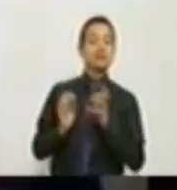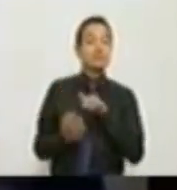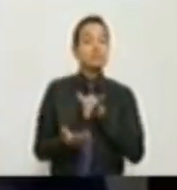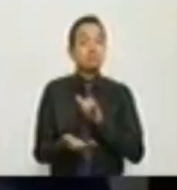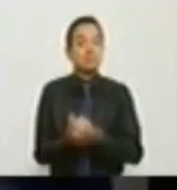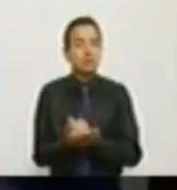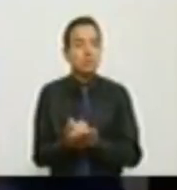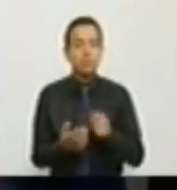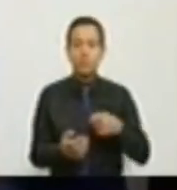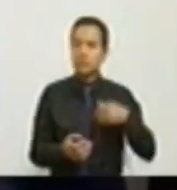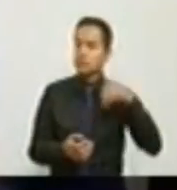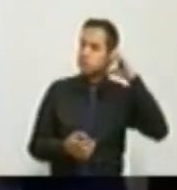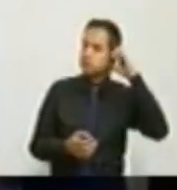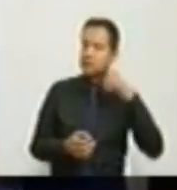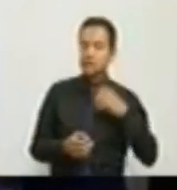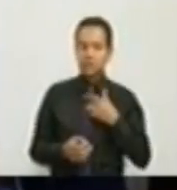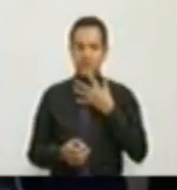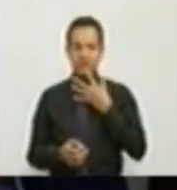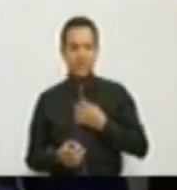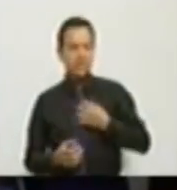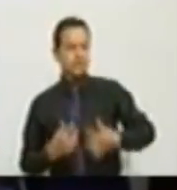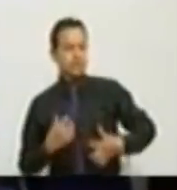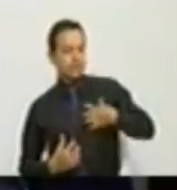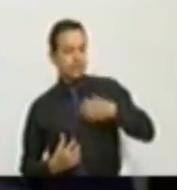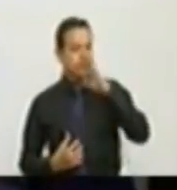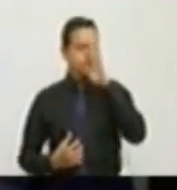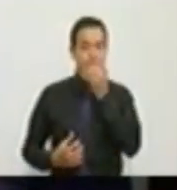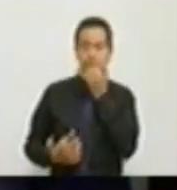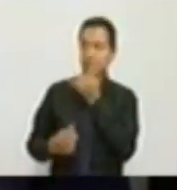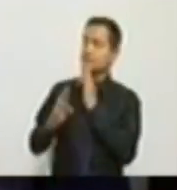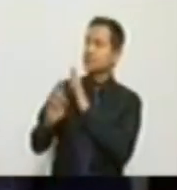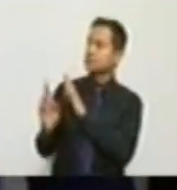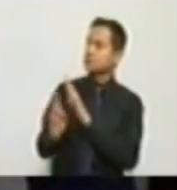hay inseguridad, no hay certeza de los resultados.